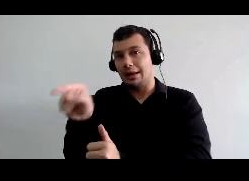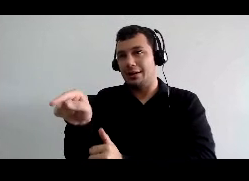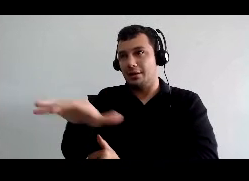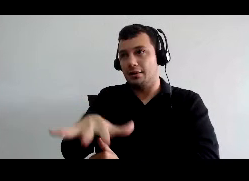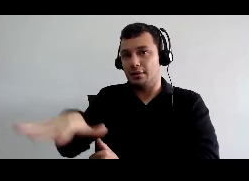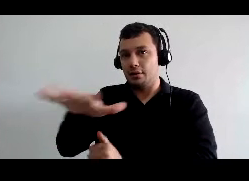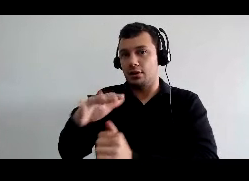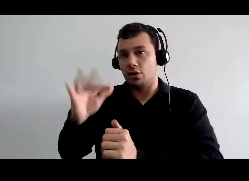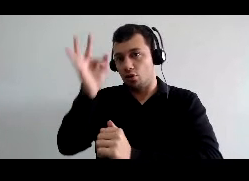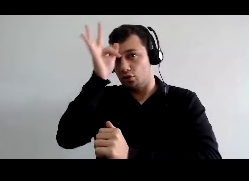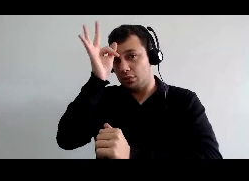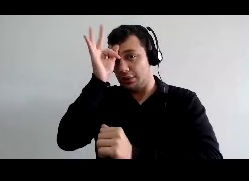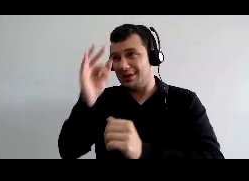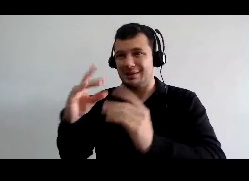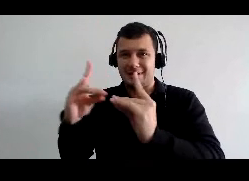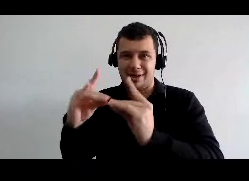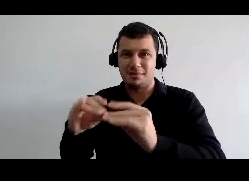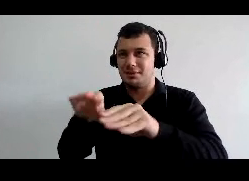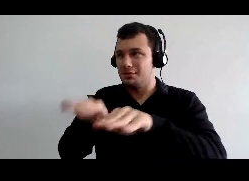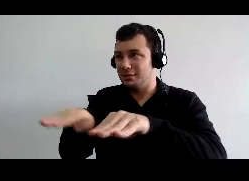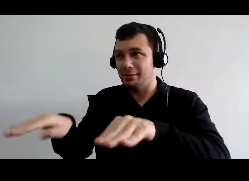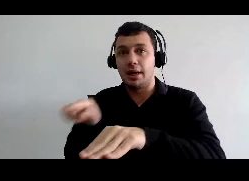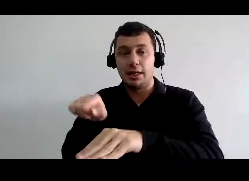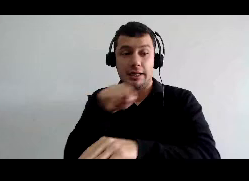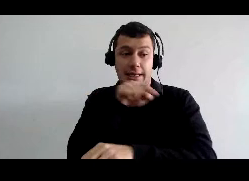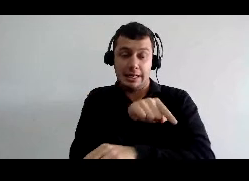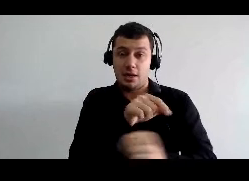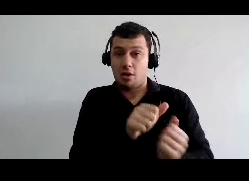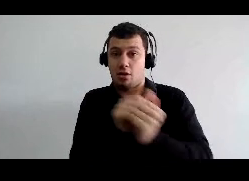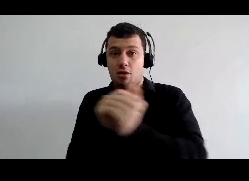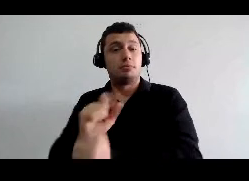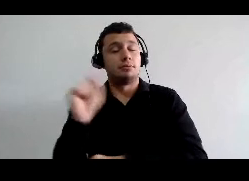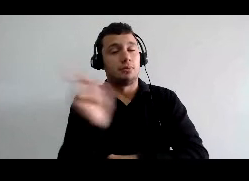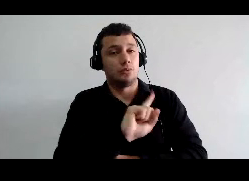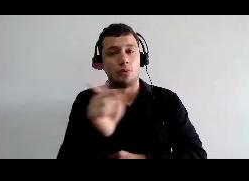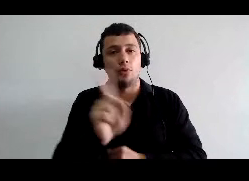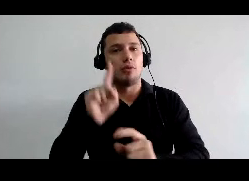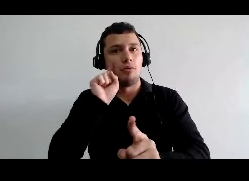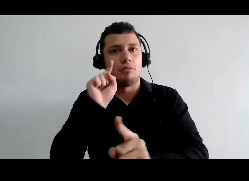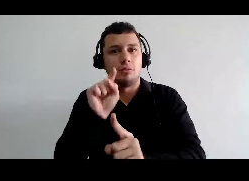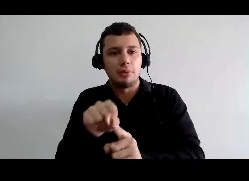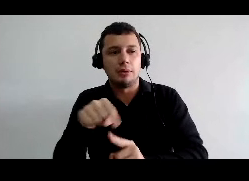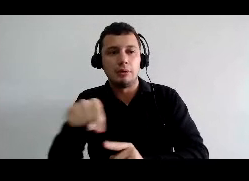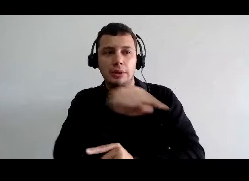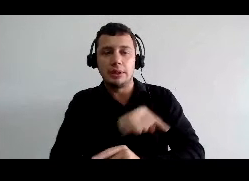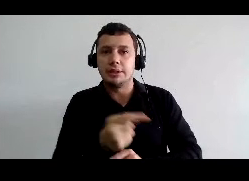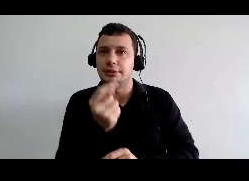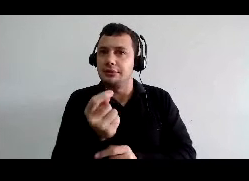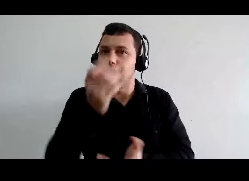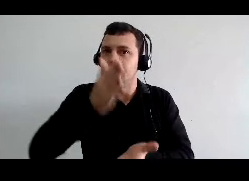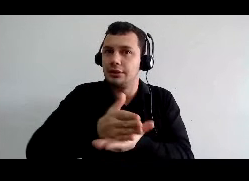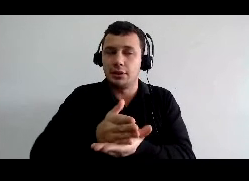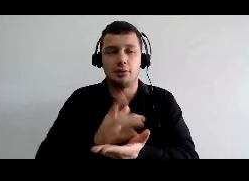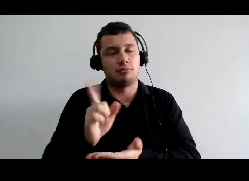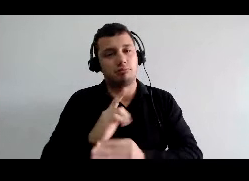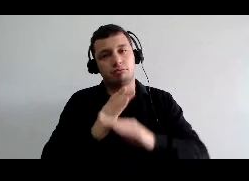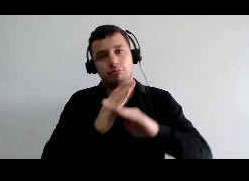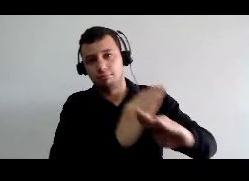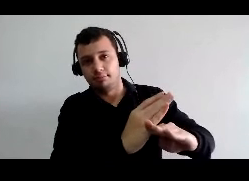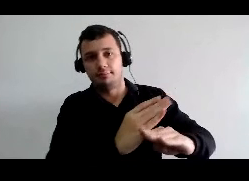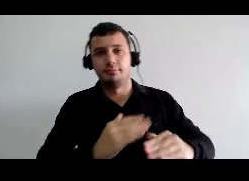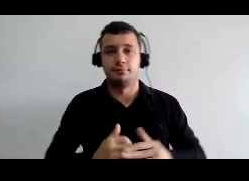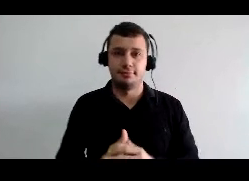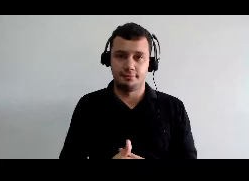No, lo ideal no es eso, porque vamos a tener un mayor riesgo para esos trabajadores. Ok, muchas gracias. Adicional, nos preguntan